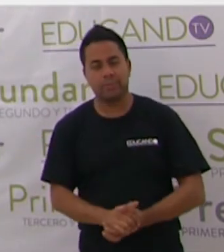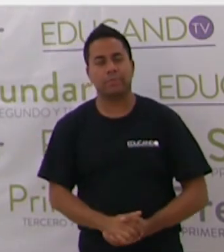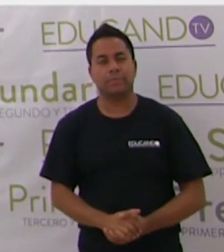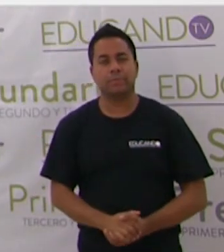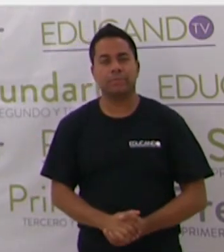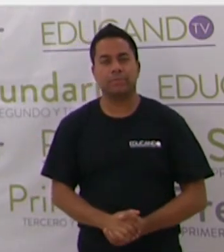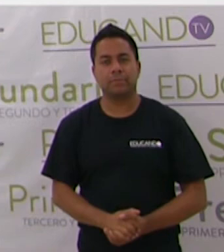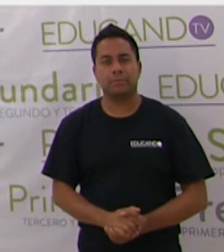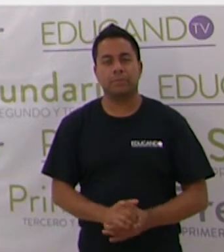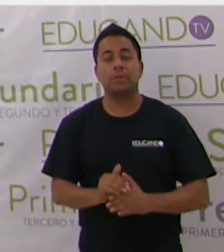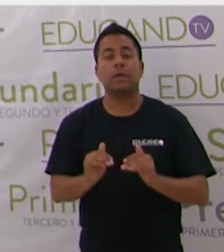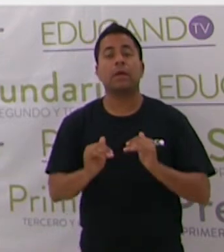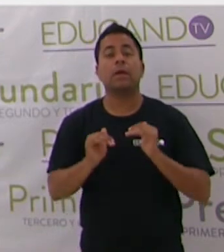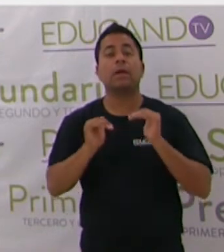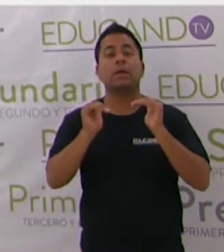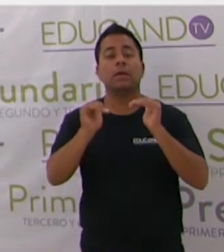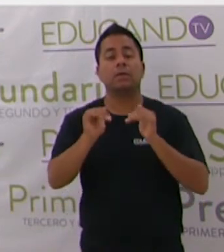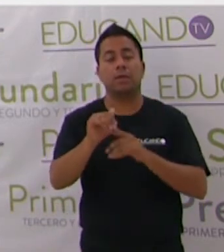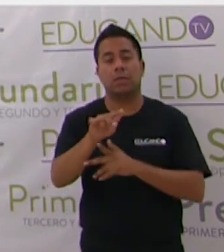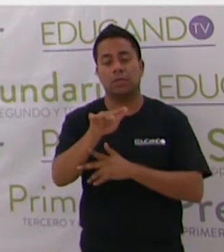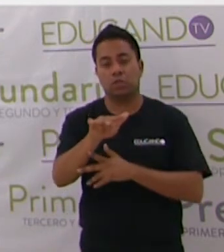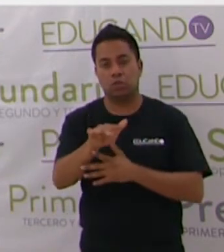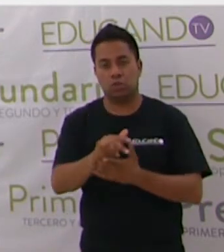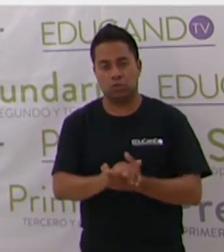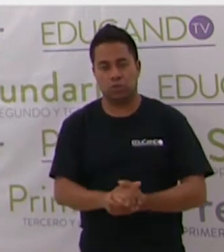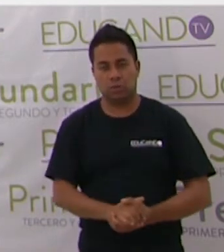y el 18 está aquí.